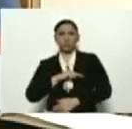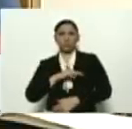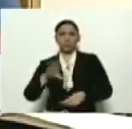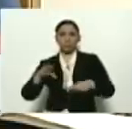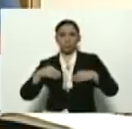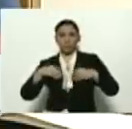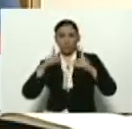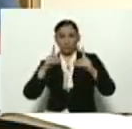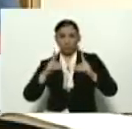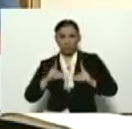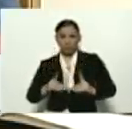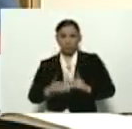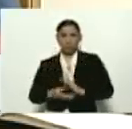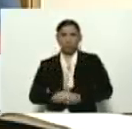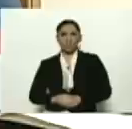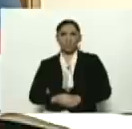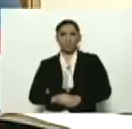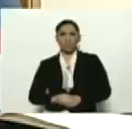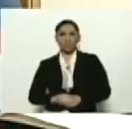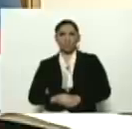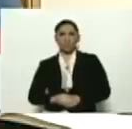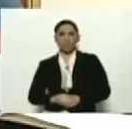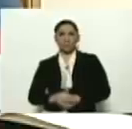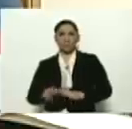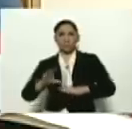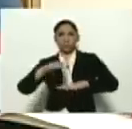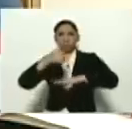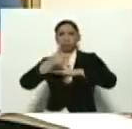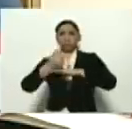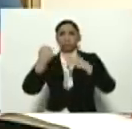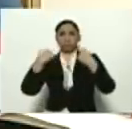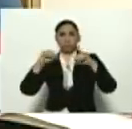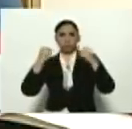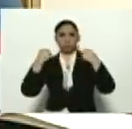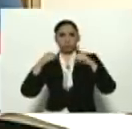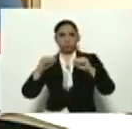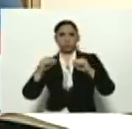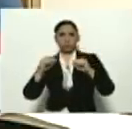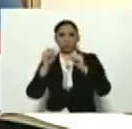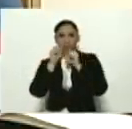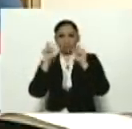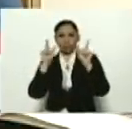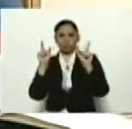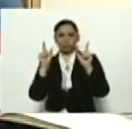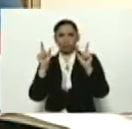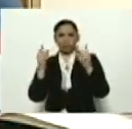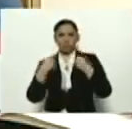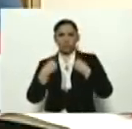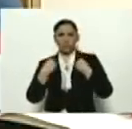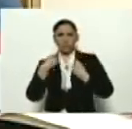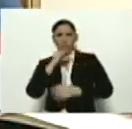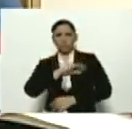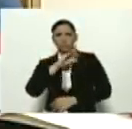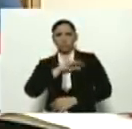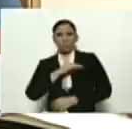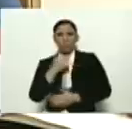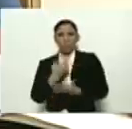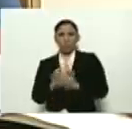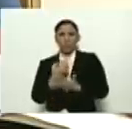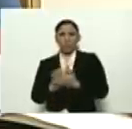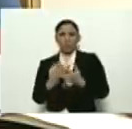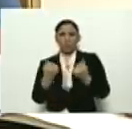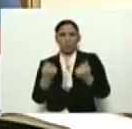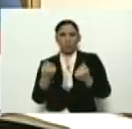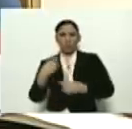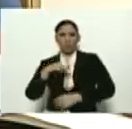tomar decisiones ejecutivas, prácticas, que impacten la vida social y económica de nuestros pueblos de